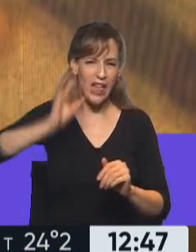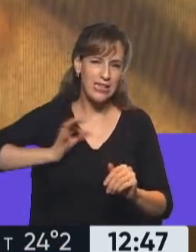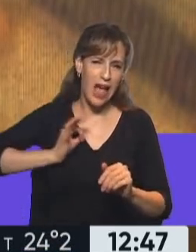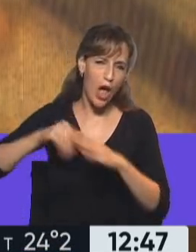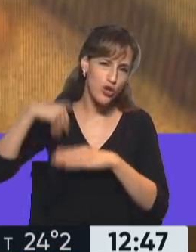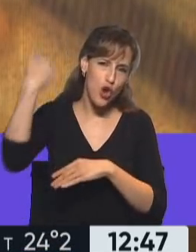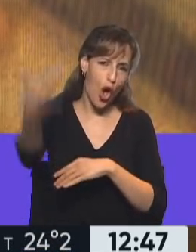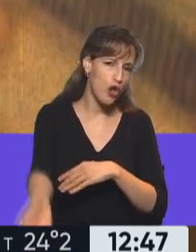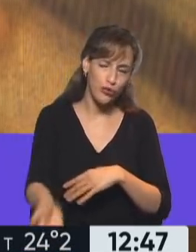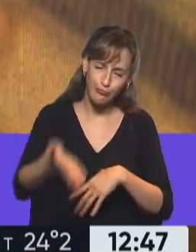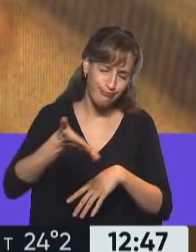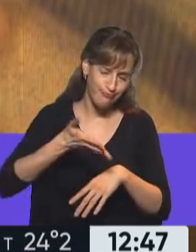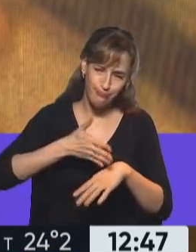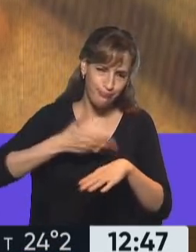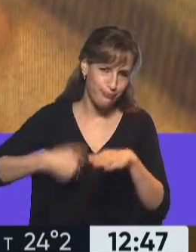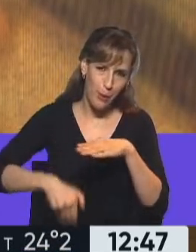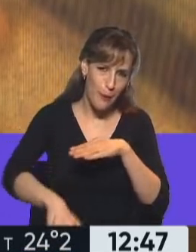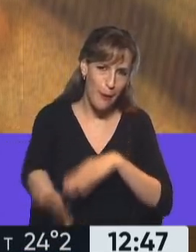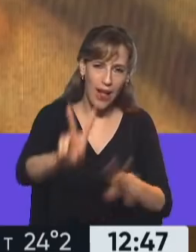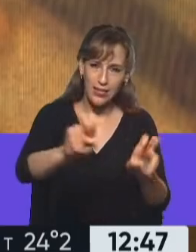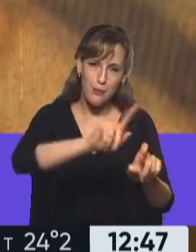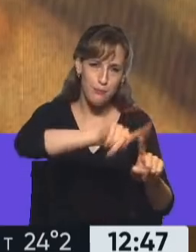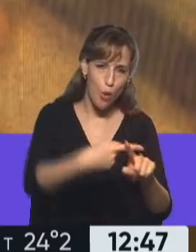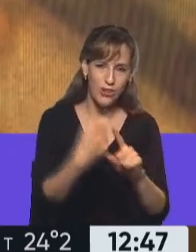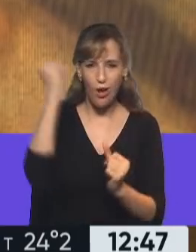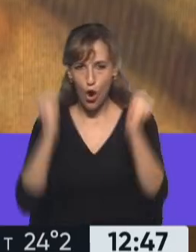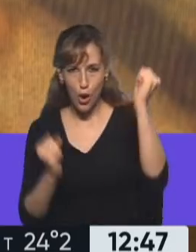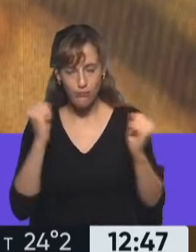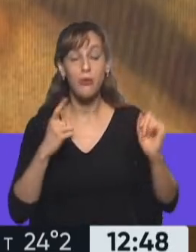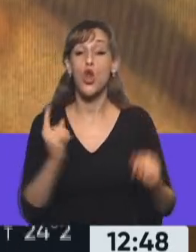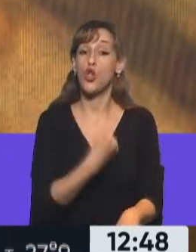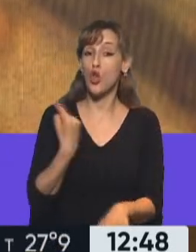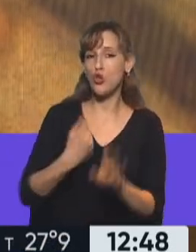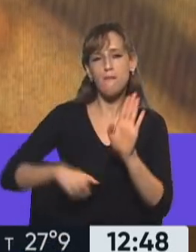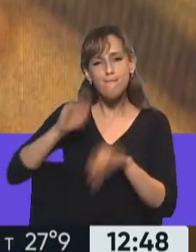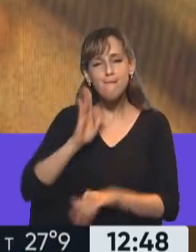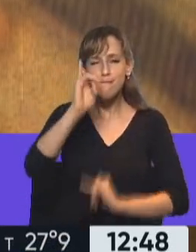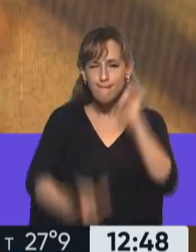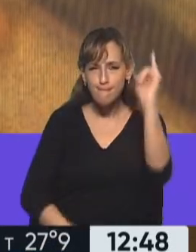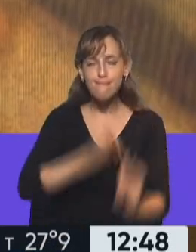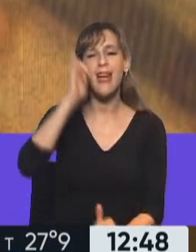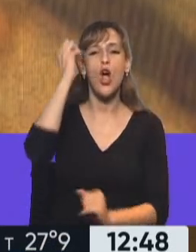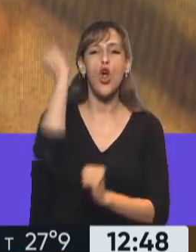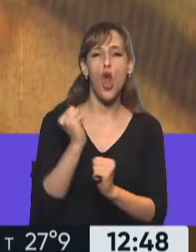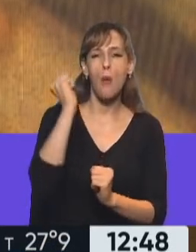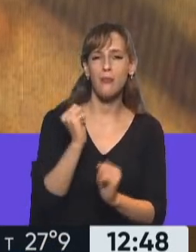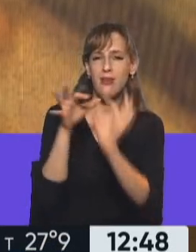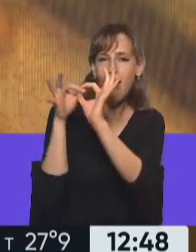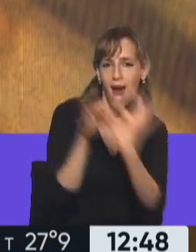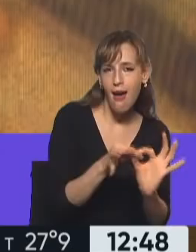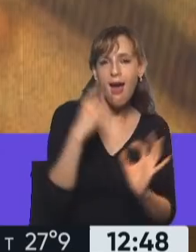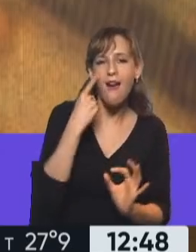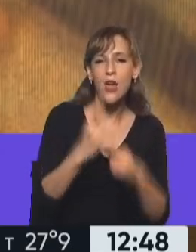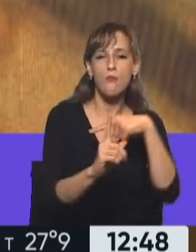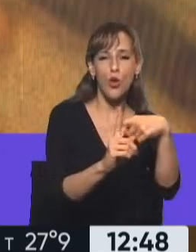como mínimo, como argentinos y como argentinas, pero decidimos abordarlo solamente desde el aspecto económico para poder mirar ventajas,